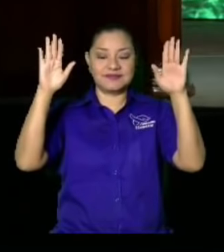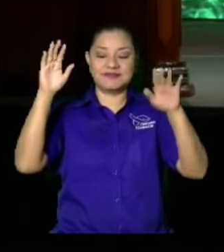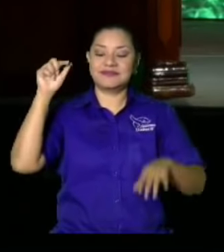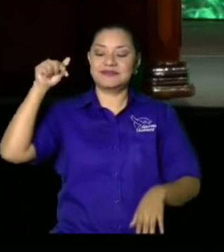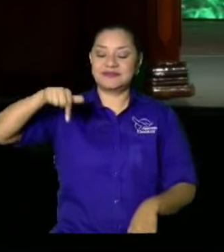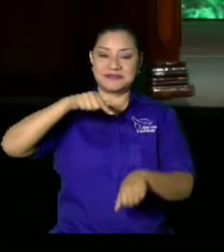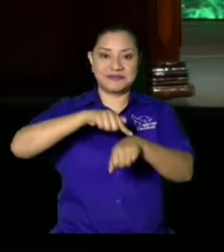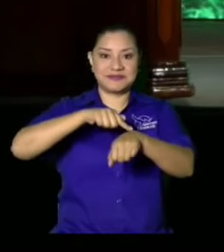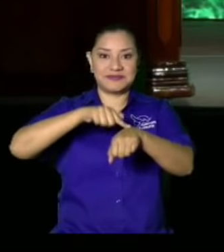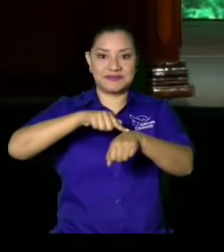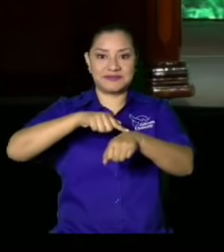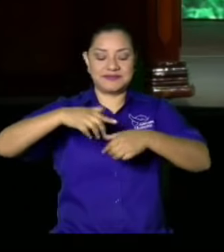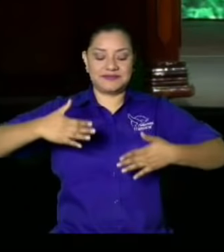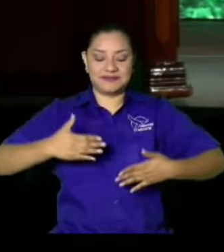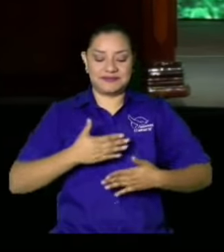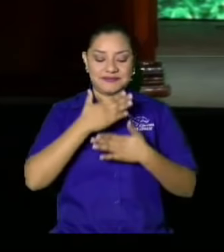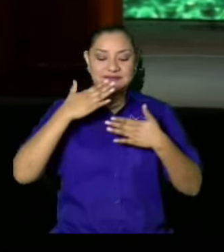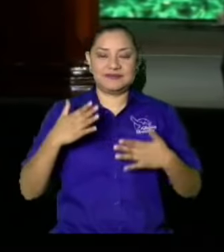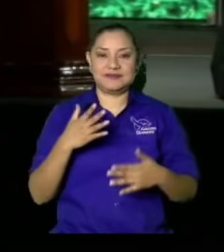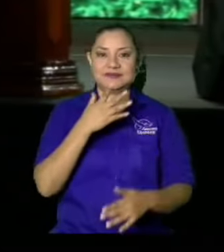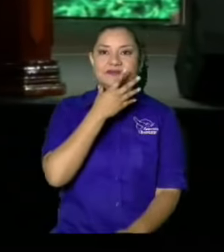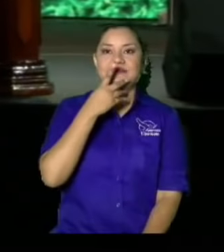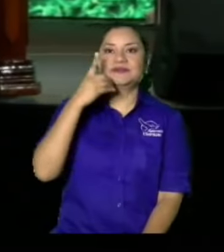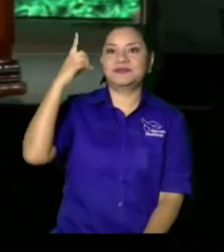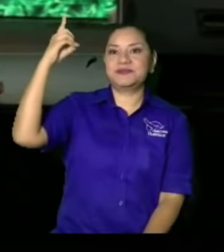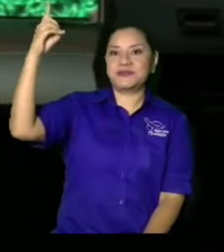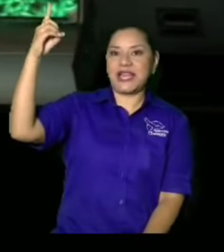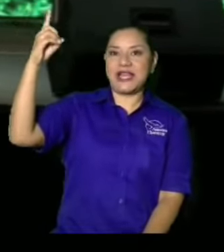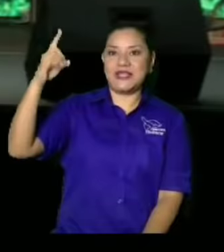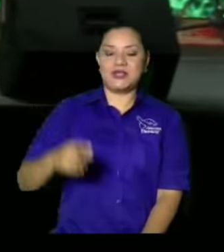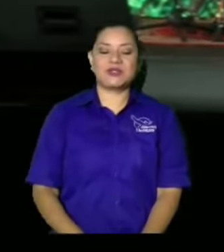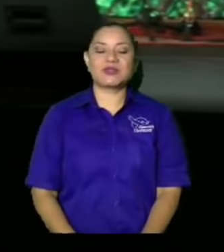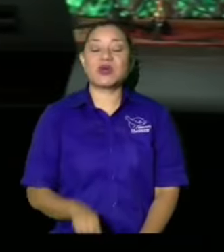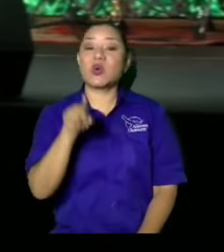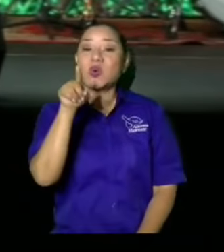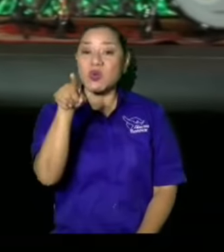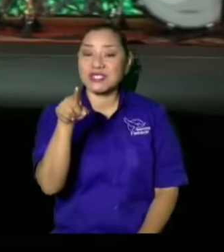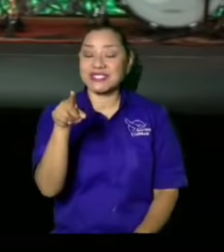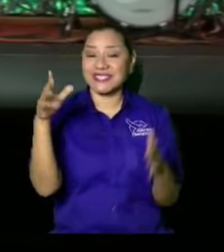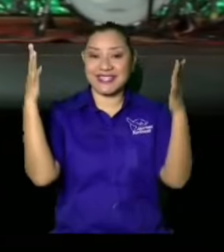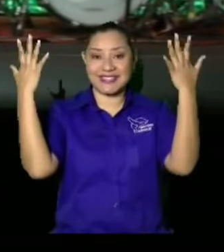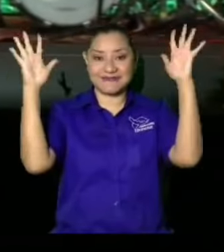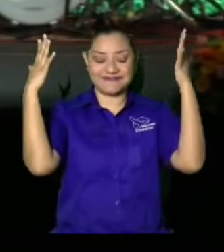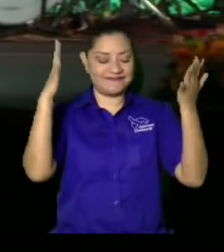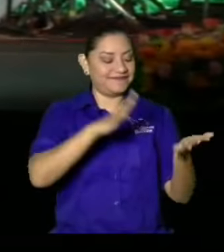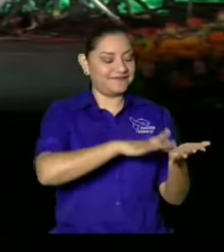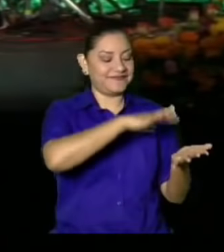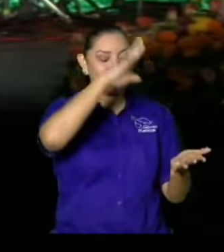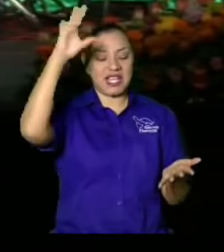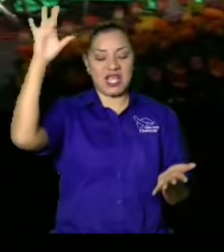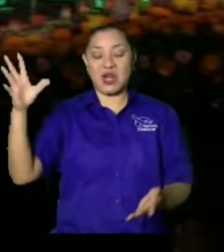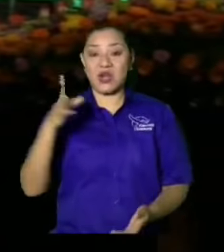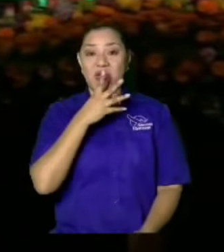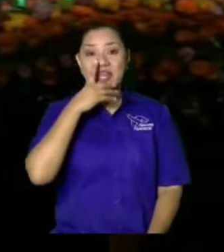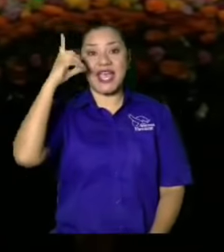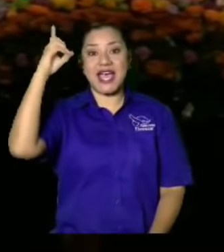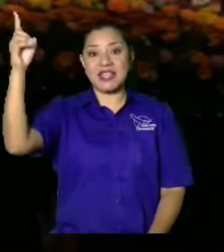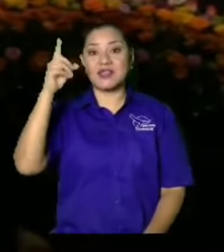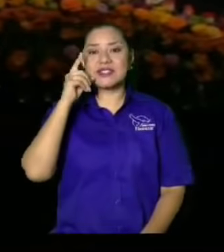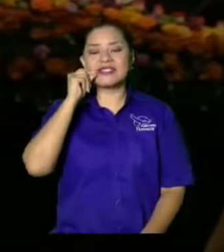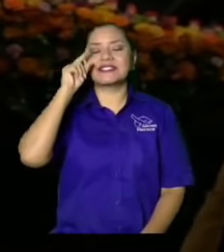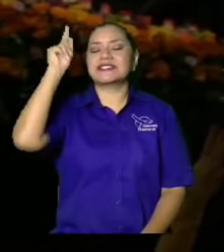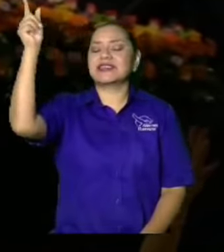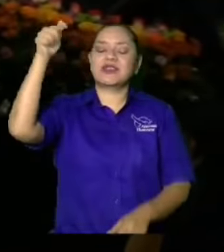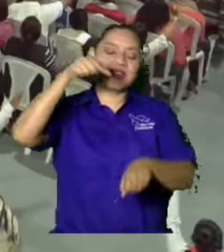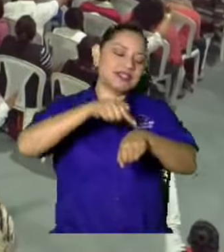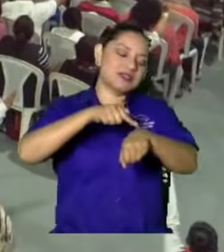Dios, que es este tiempo. ¿Cuánto le da gloria a Dios? ¿Cuánto le da gloria a Dios? ¿Cuánto levanta sus manos y le dicen: Señor, es el